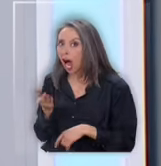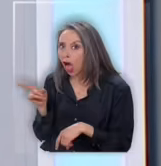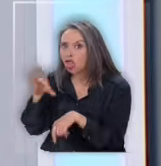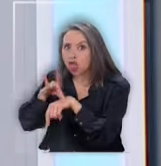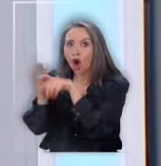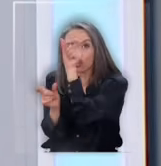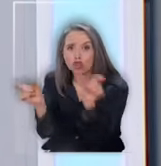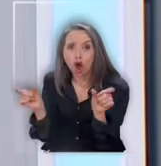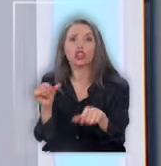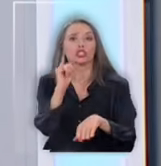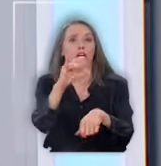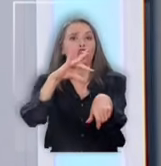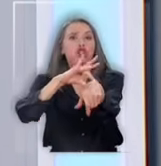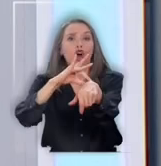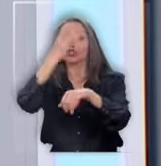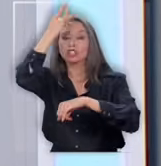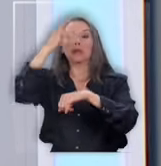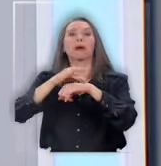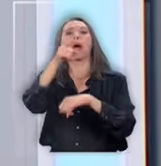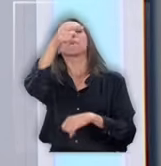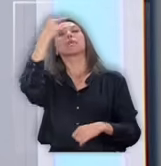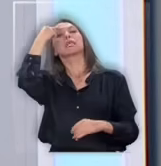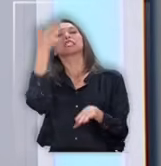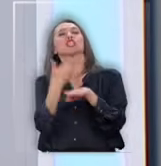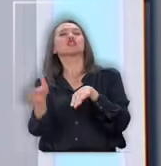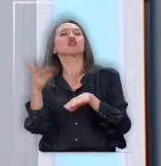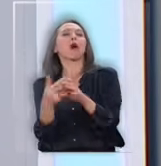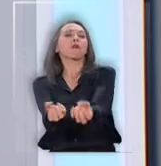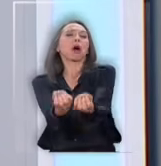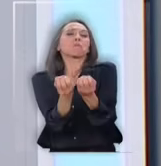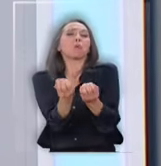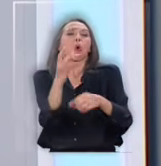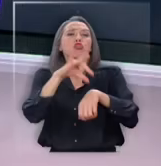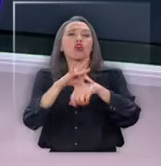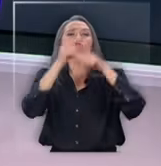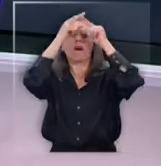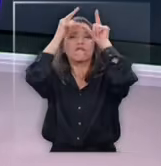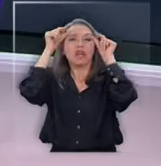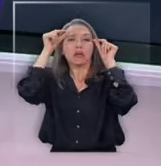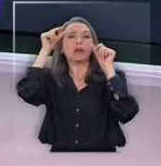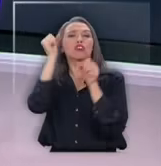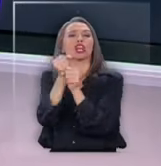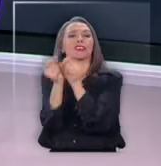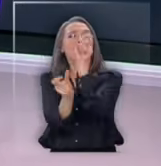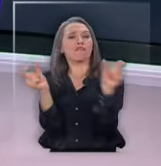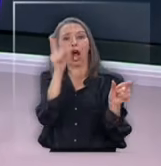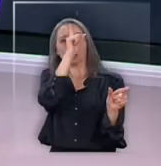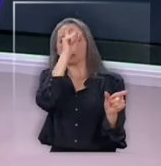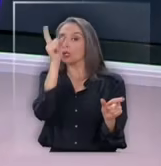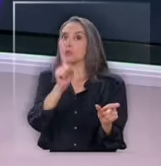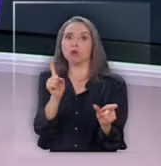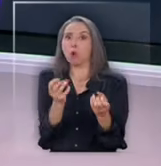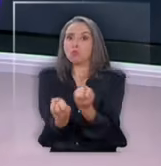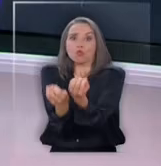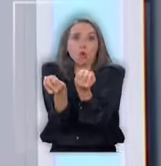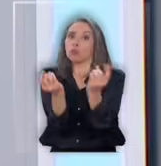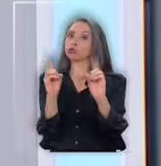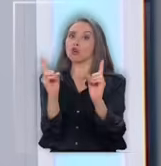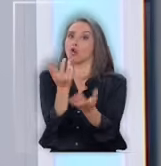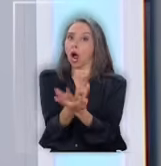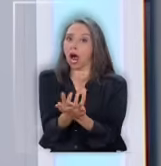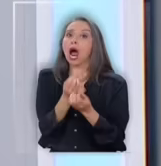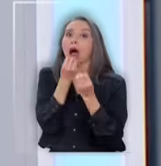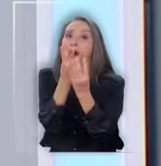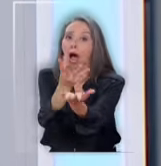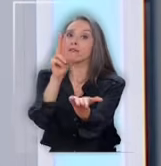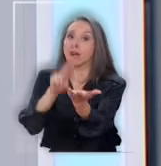ojo con eso porque no hay recurso infinito de personal sanitario entonces hay que hacer un llamado a la población así mira hablemos con la verdad